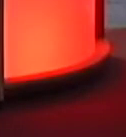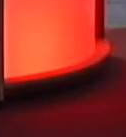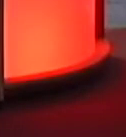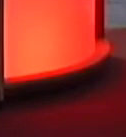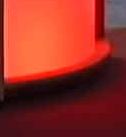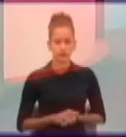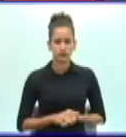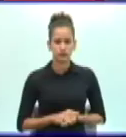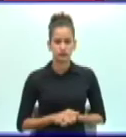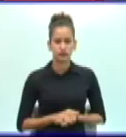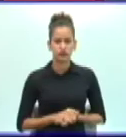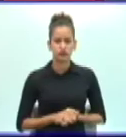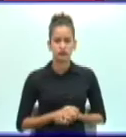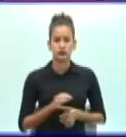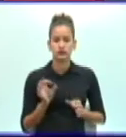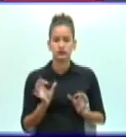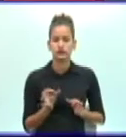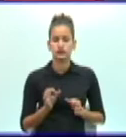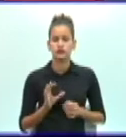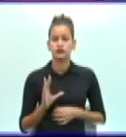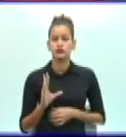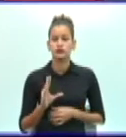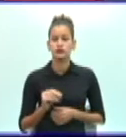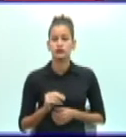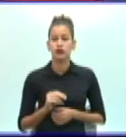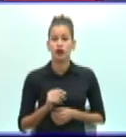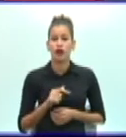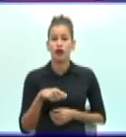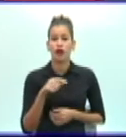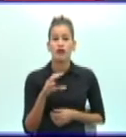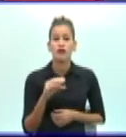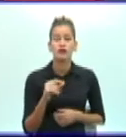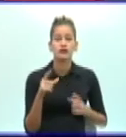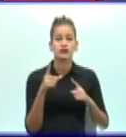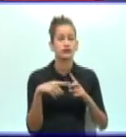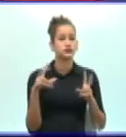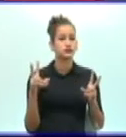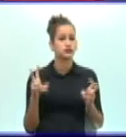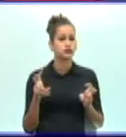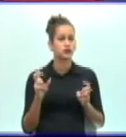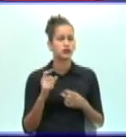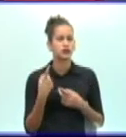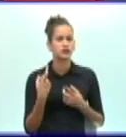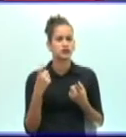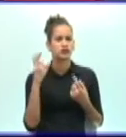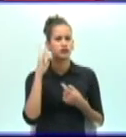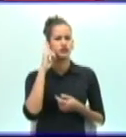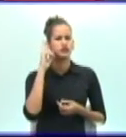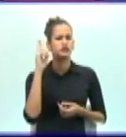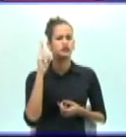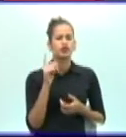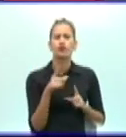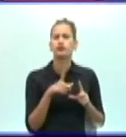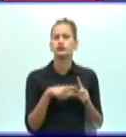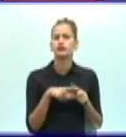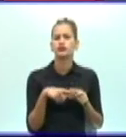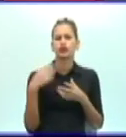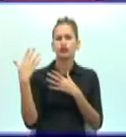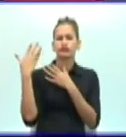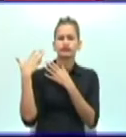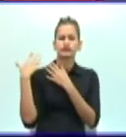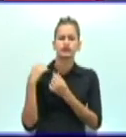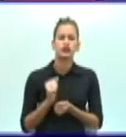Como siempre les digo, al abordar determinado tema, es necesario recordar contenidos antecedentes que nos van